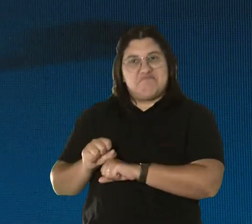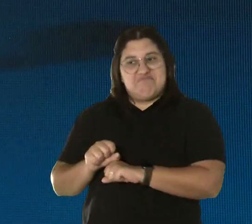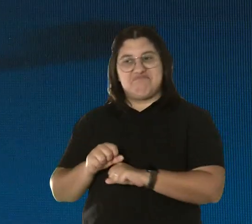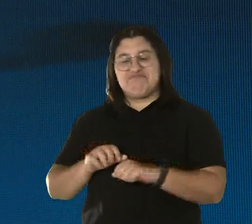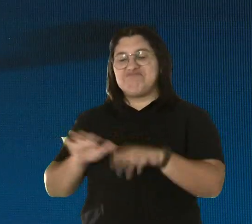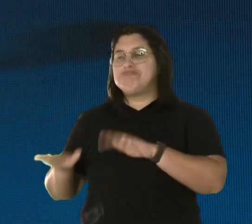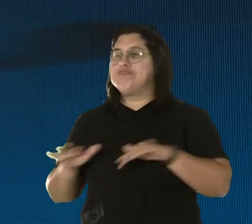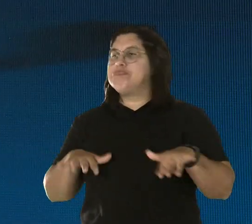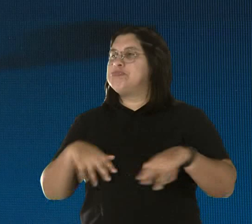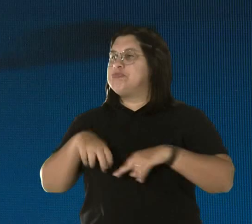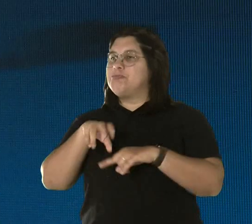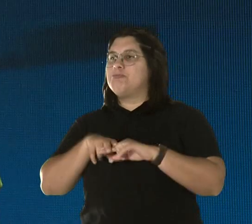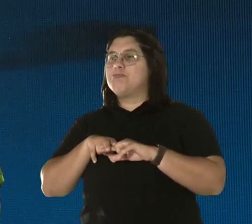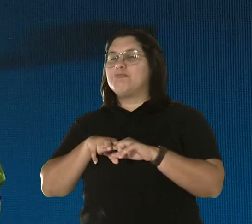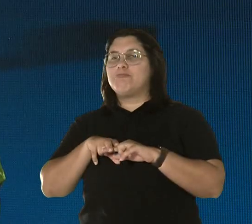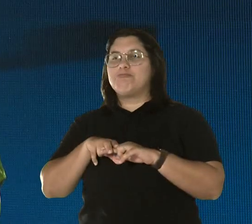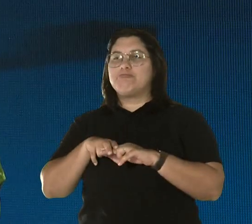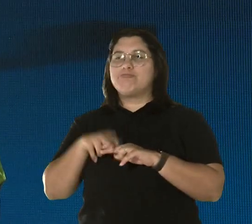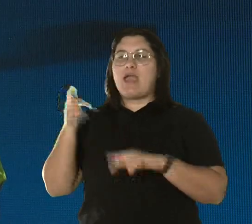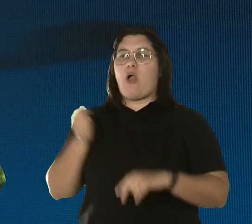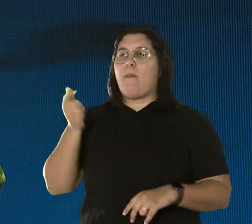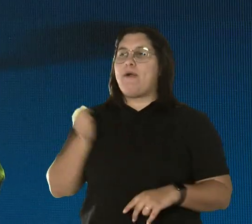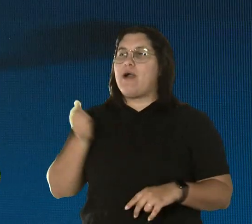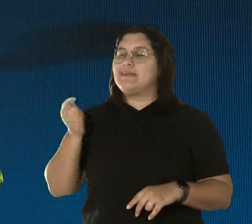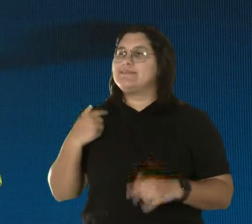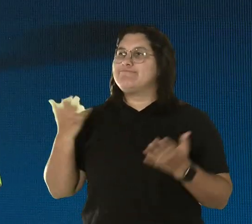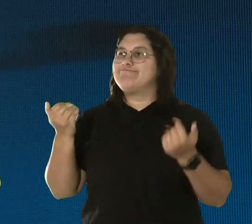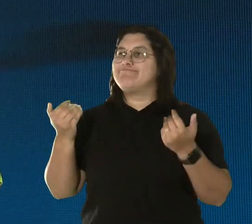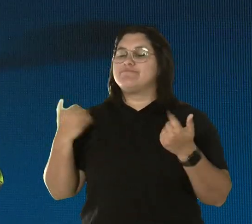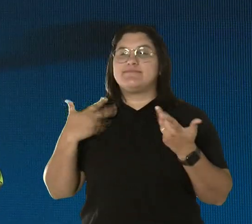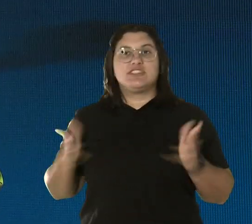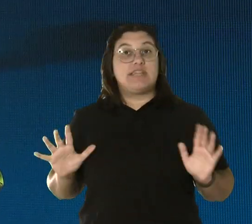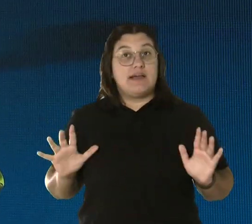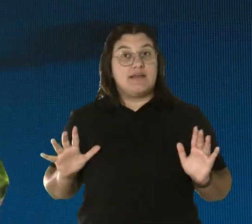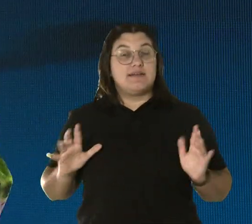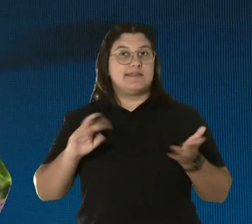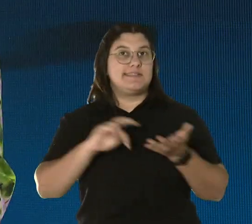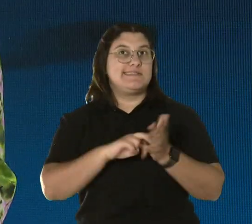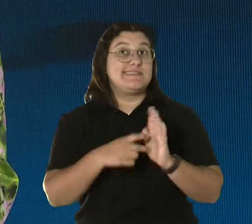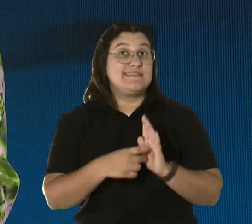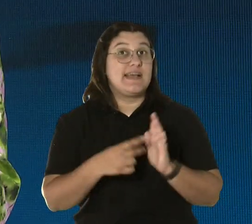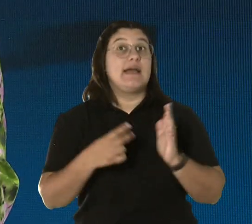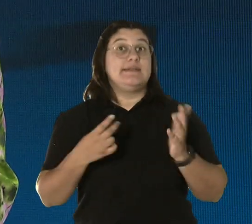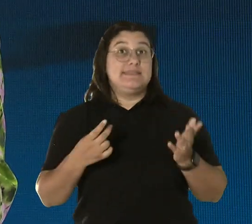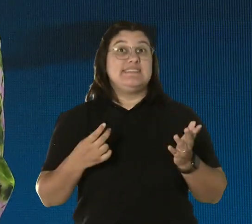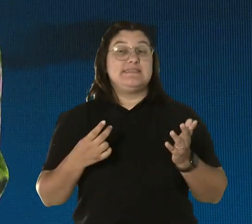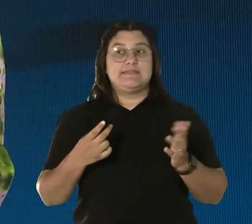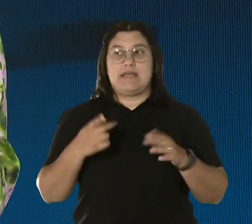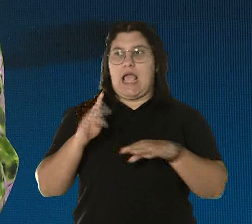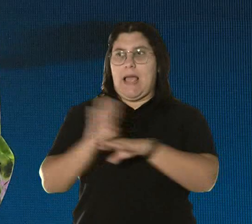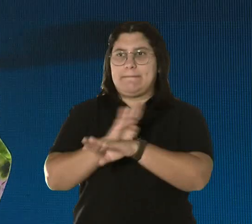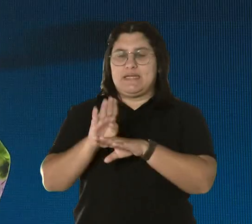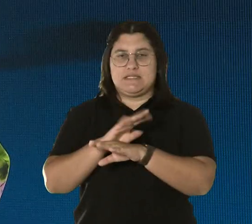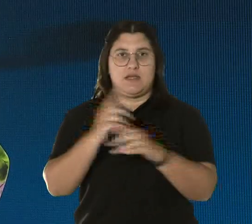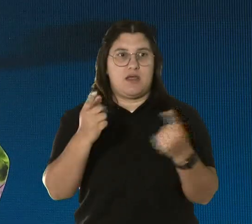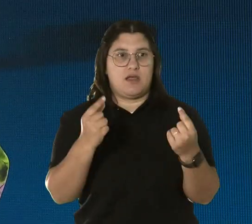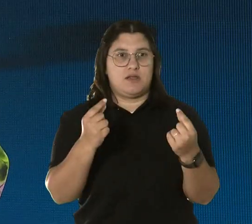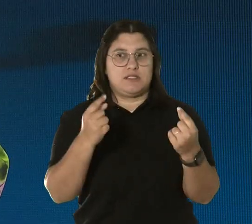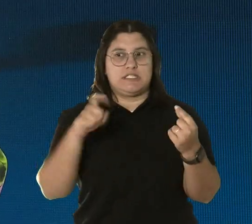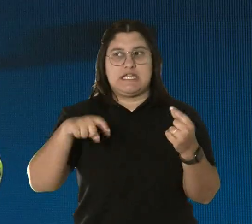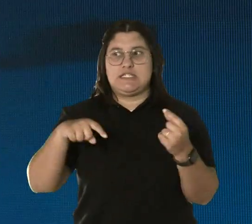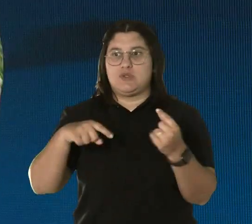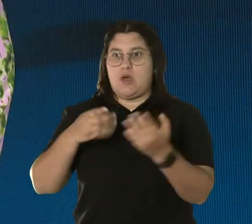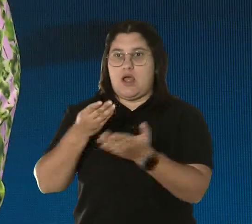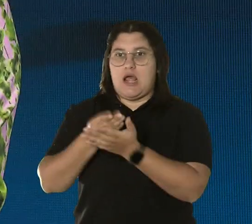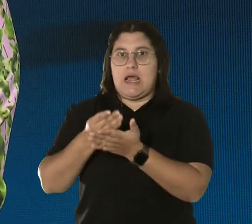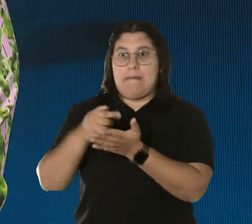recibiendo ayudas de todo tipo. Entonces, ¿qué ocurre con las empresas? Las empresas entonces tienen que decir, tengo que subir los salarios,